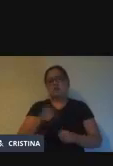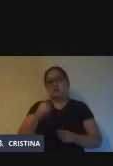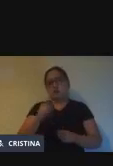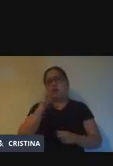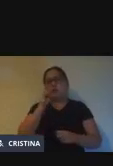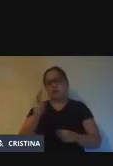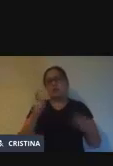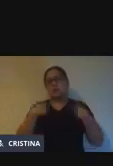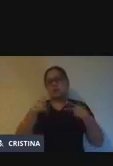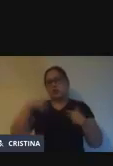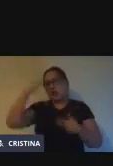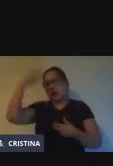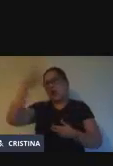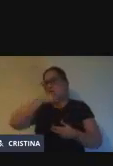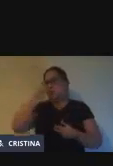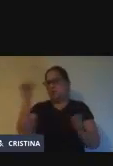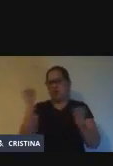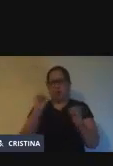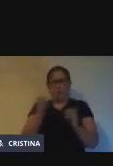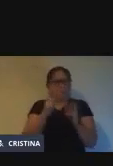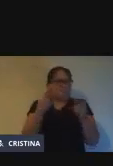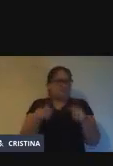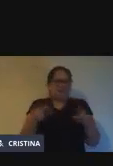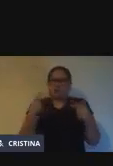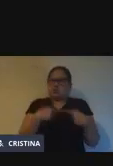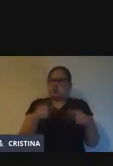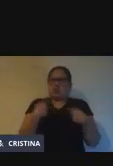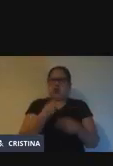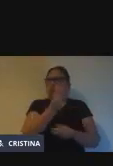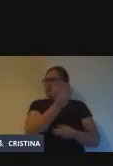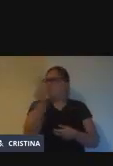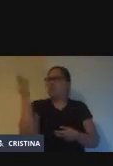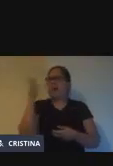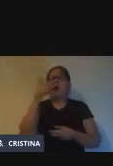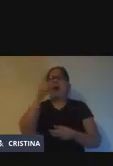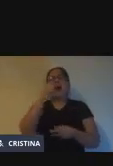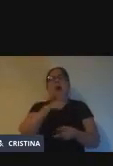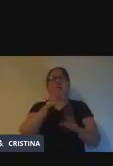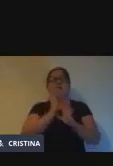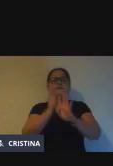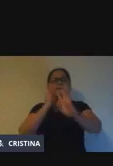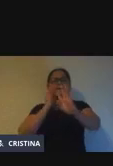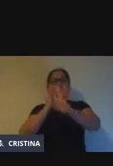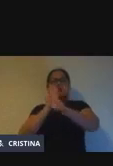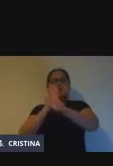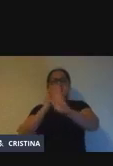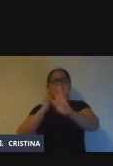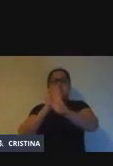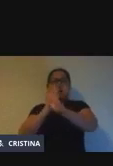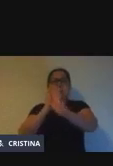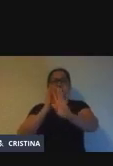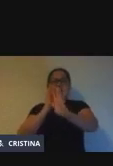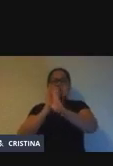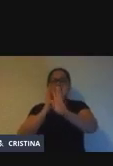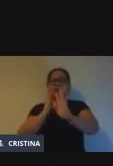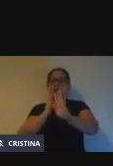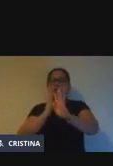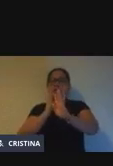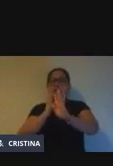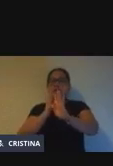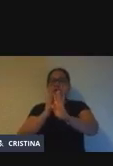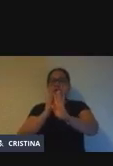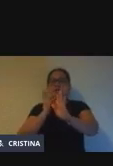adultas mayores, son personas en general que están formadas en la fila y ya no